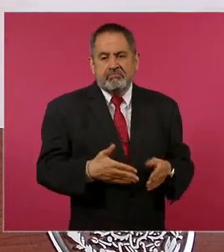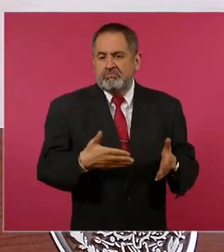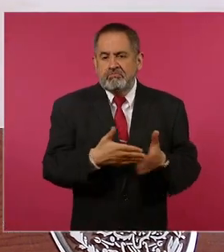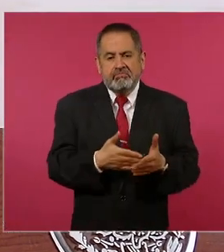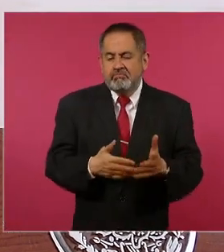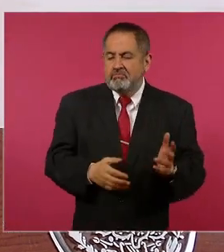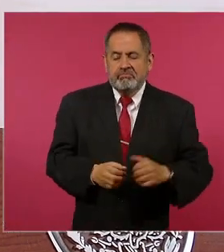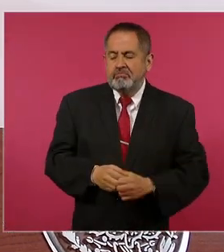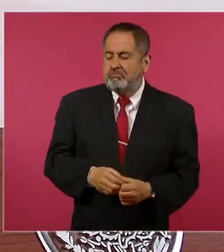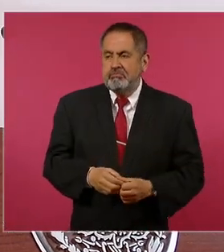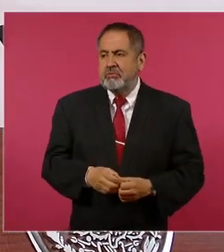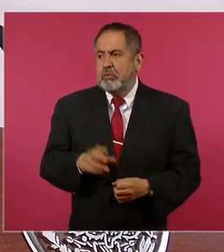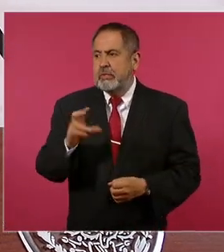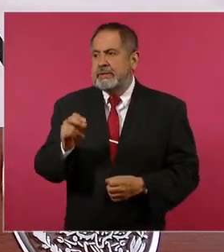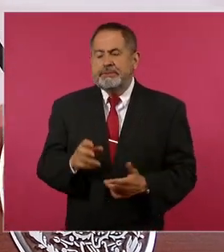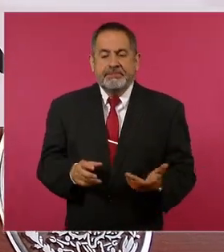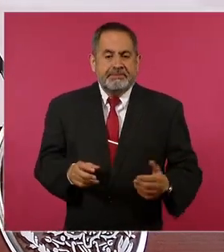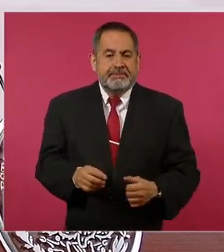no